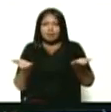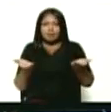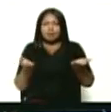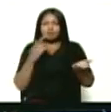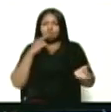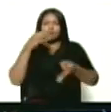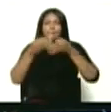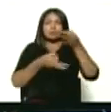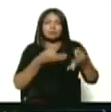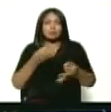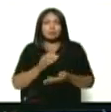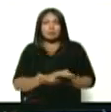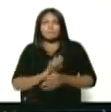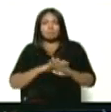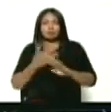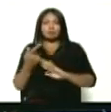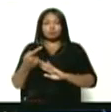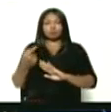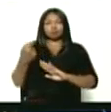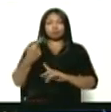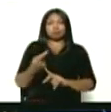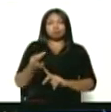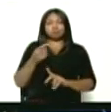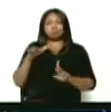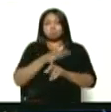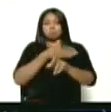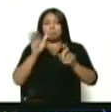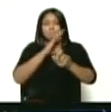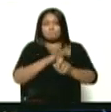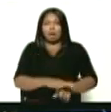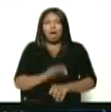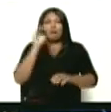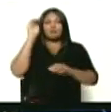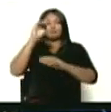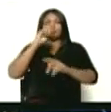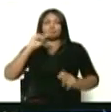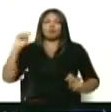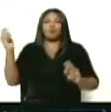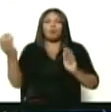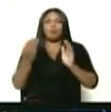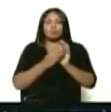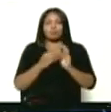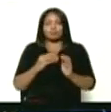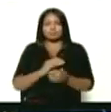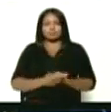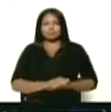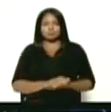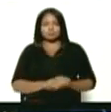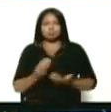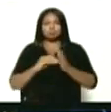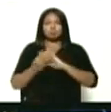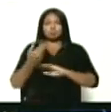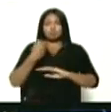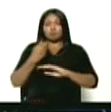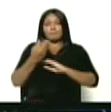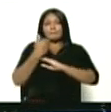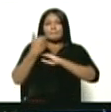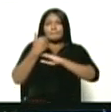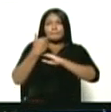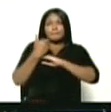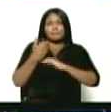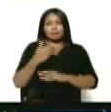Porque si no te cae el karma, compadre. El que maltrata a los muchachos, le va mal. Le cae la pava